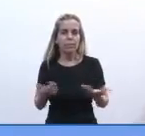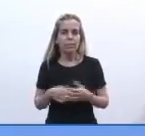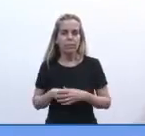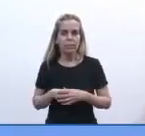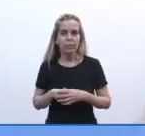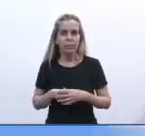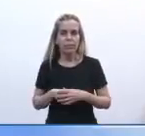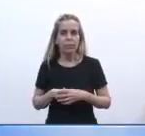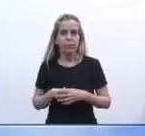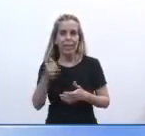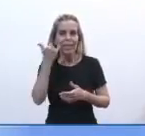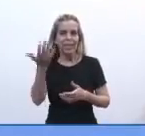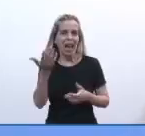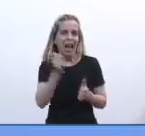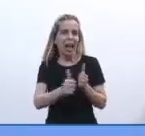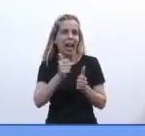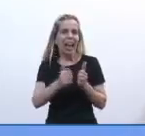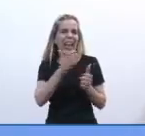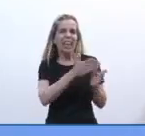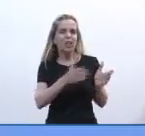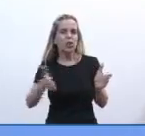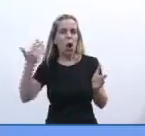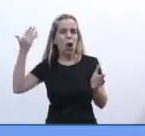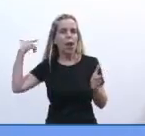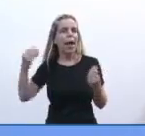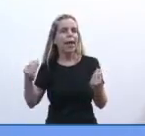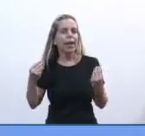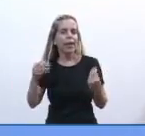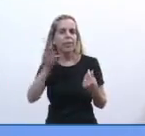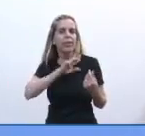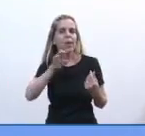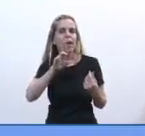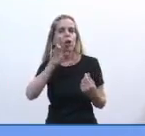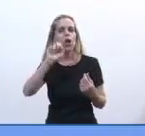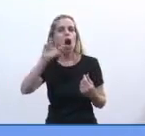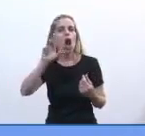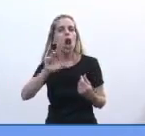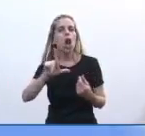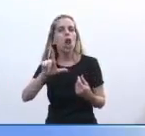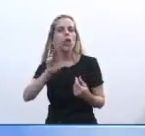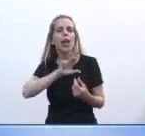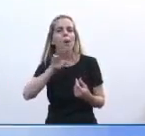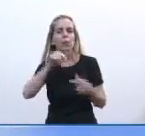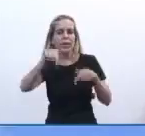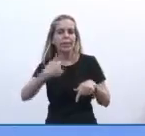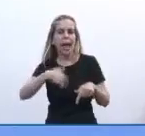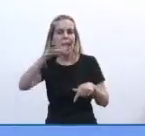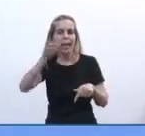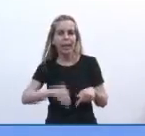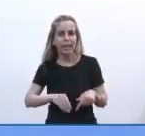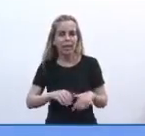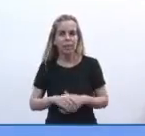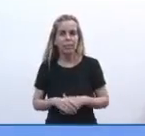en la historia del protagonismo de las mujeres en nuestro país